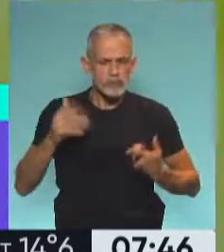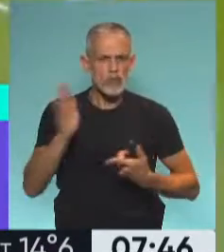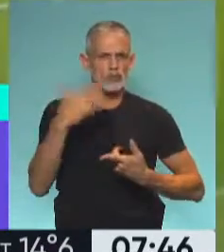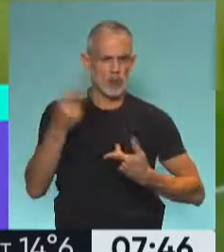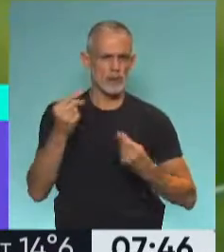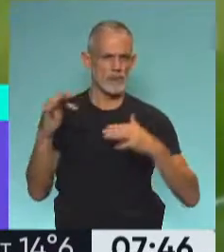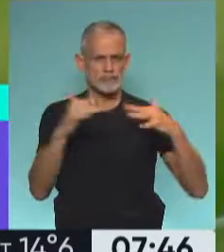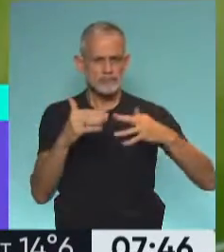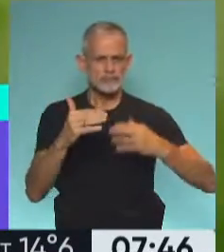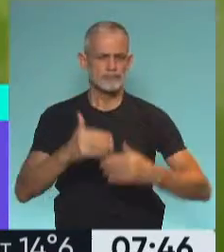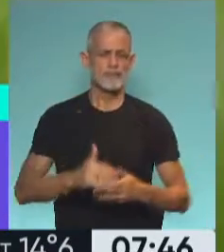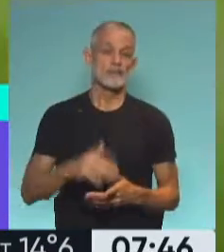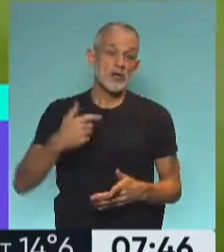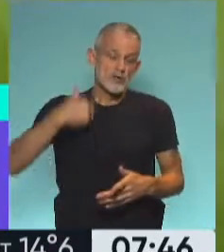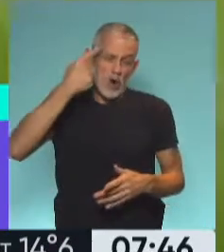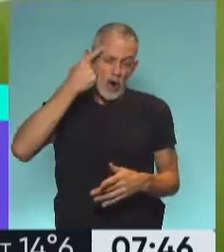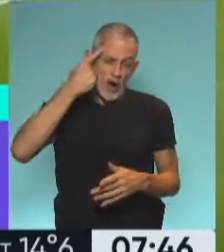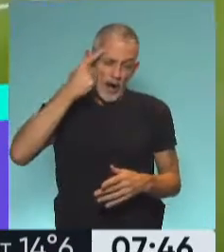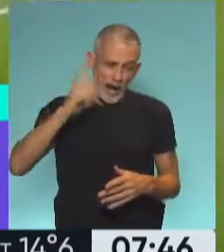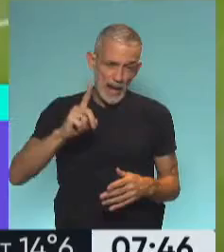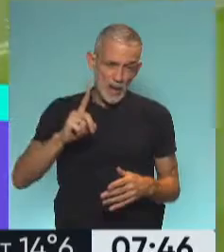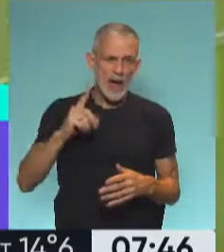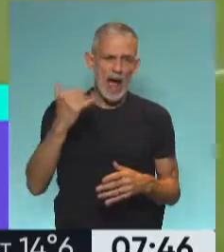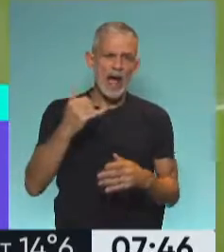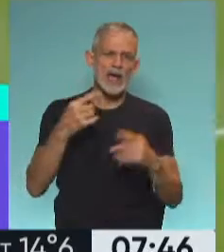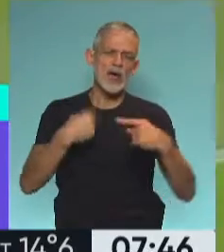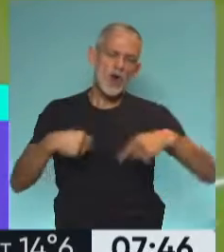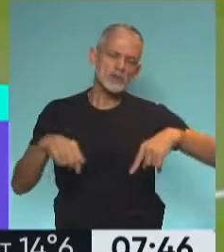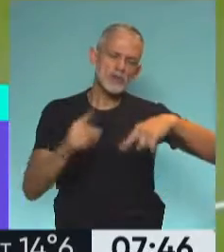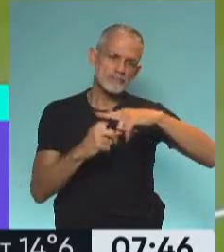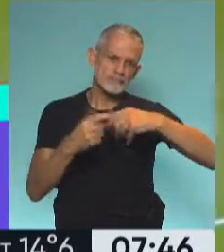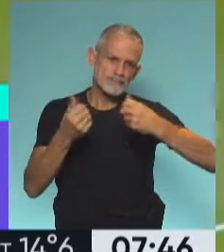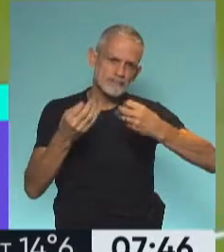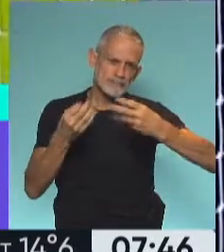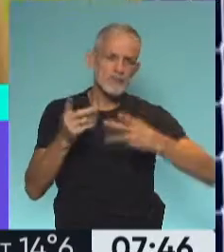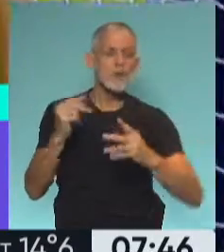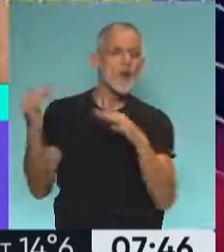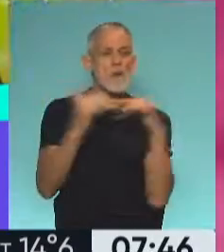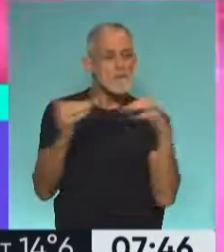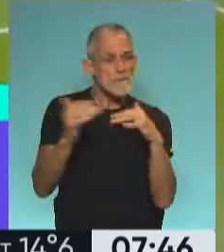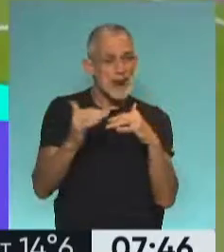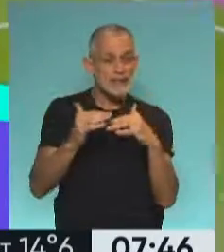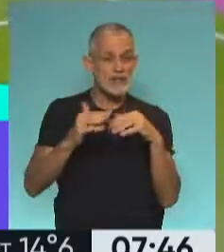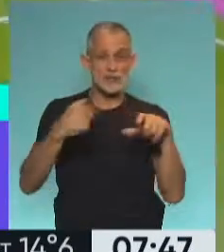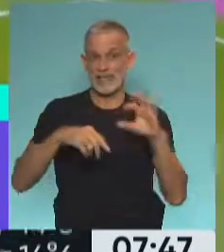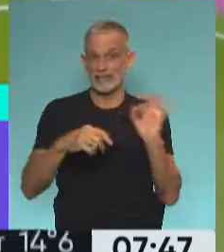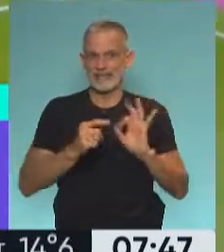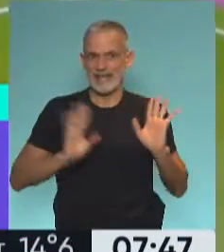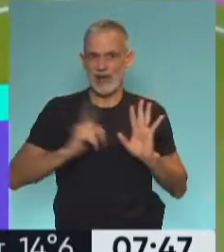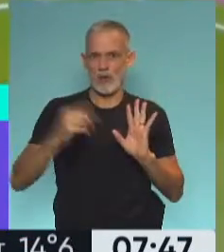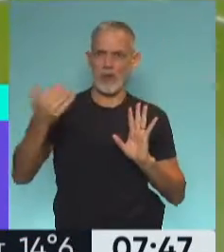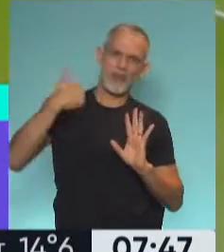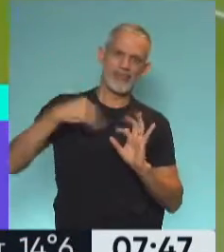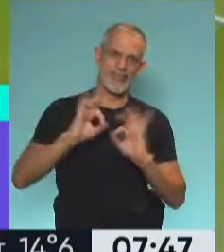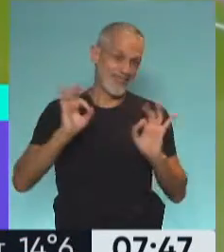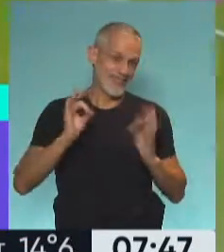sacarlo adelante. No, yo creo que hay cosas buenas, que es que en muchos partidos tenemos el arco en cero. Cuando no se puede